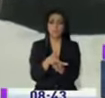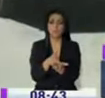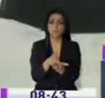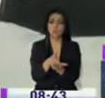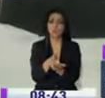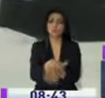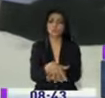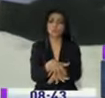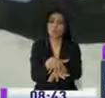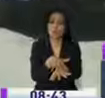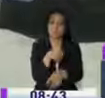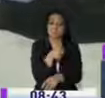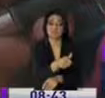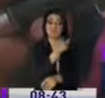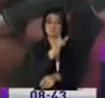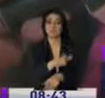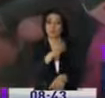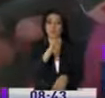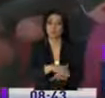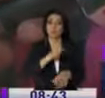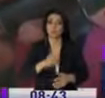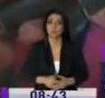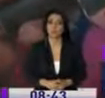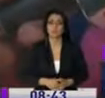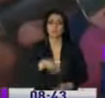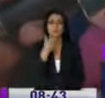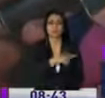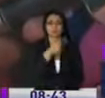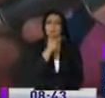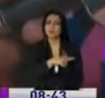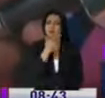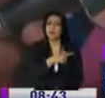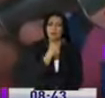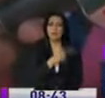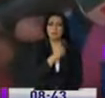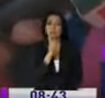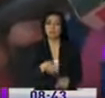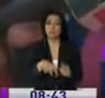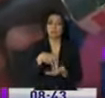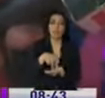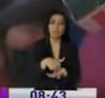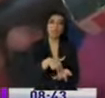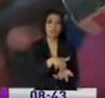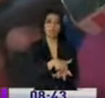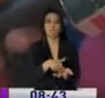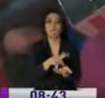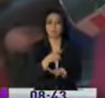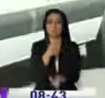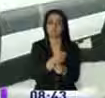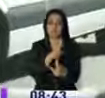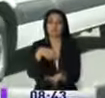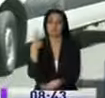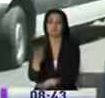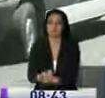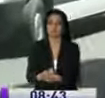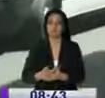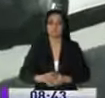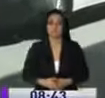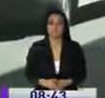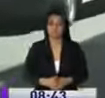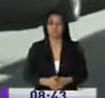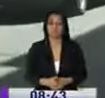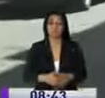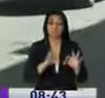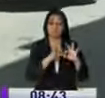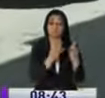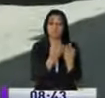de una imprudencia del peatón. Estaban bien chumados, el señor no pudo pararse bien y se cayó. Un drama que envuelve a